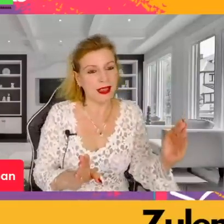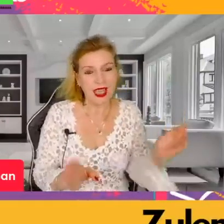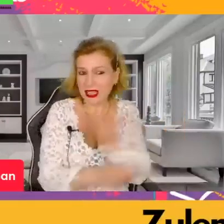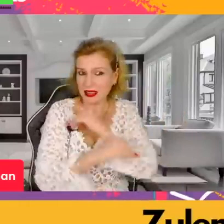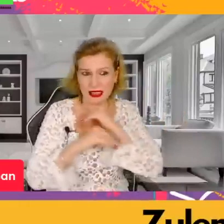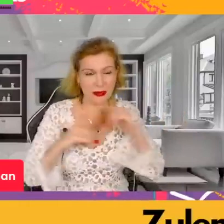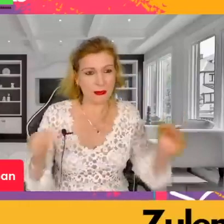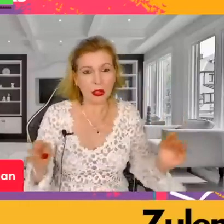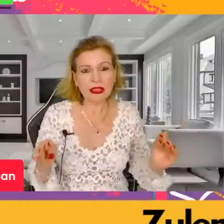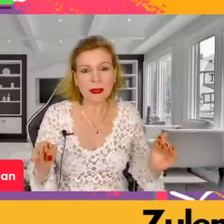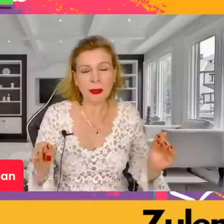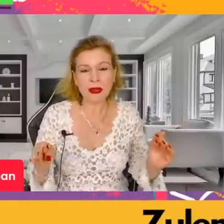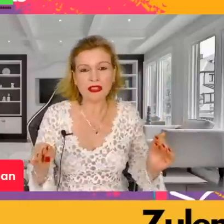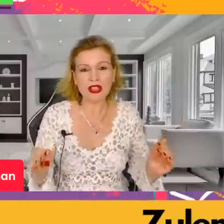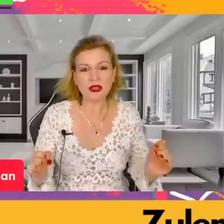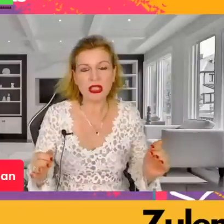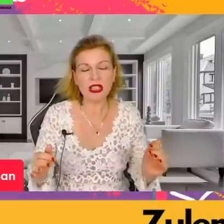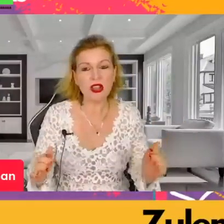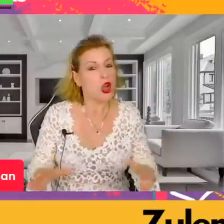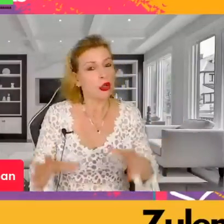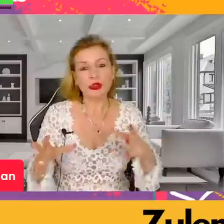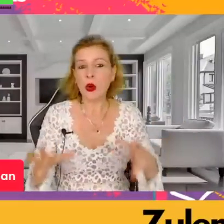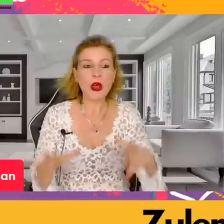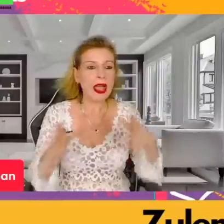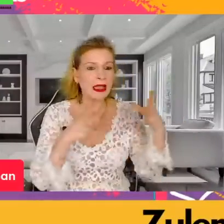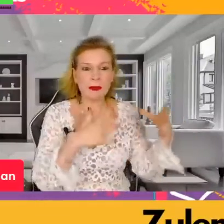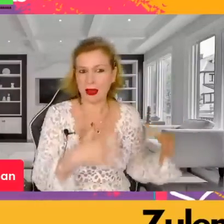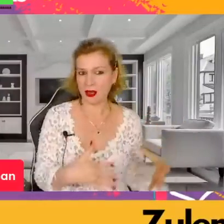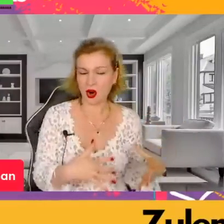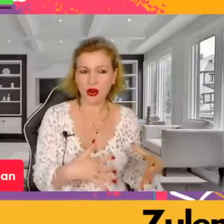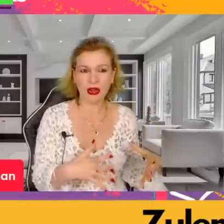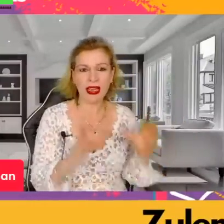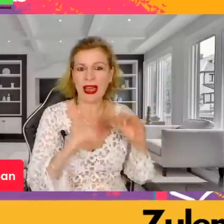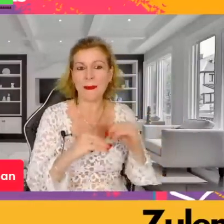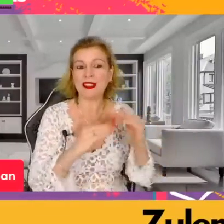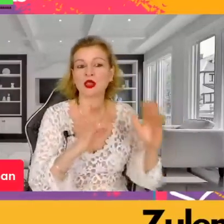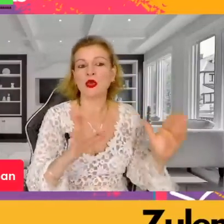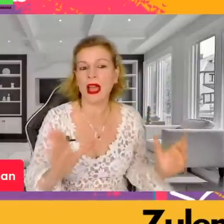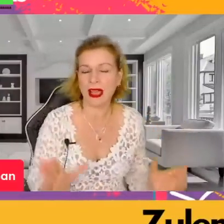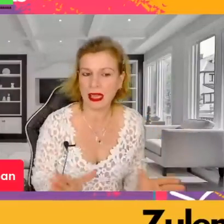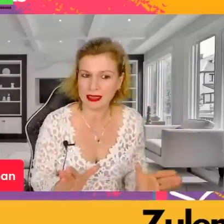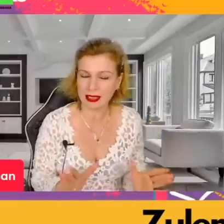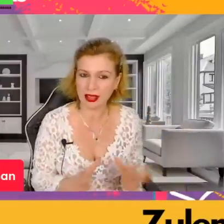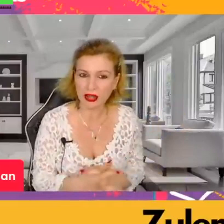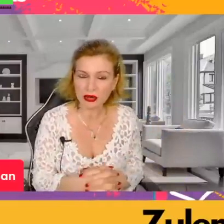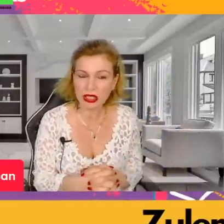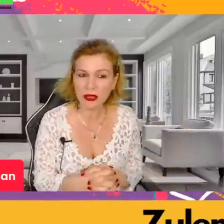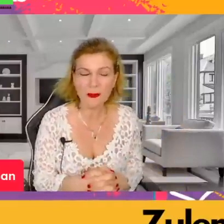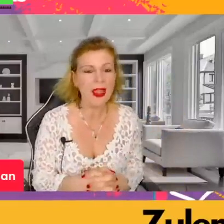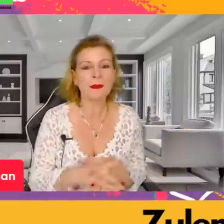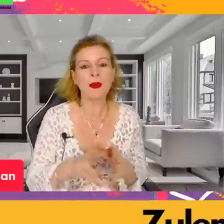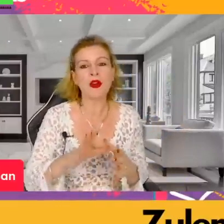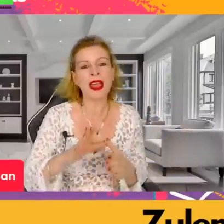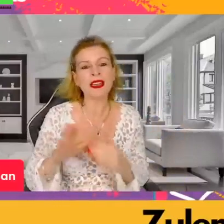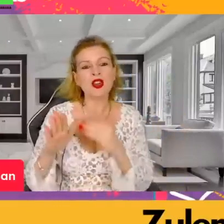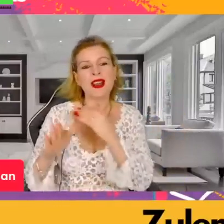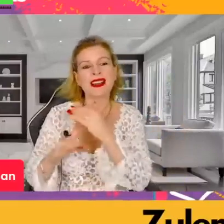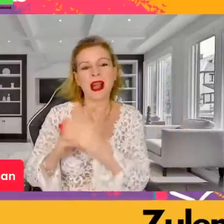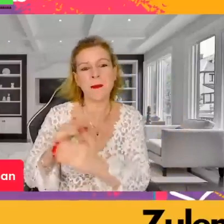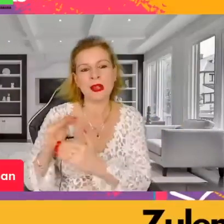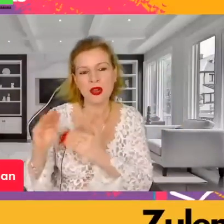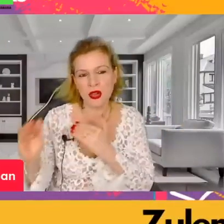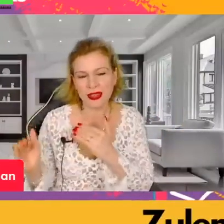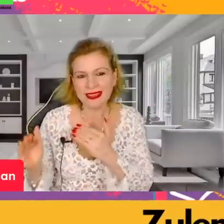Biden. Y dice, me importa tres pepinos Estados Unidos, no voy a irme con la apertura hacia Estados Unidos, me voy a ir